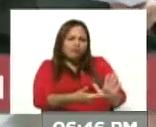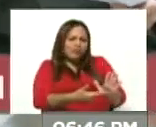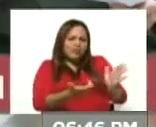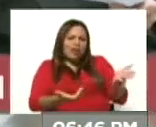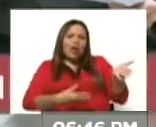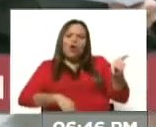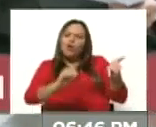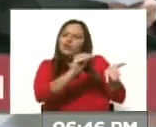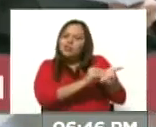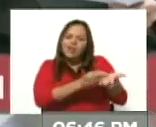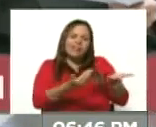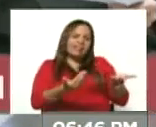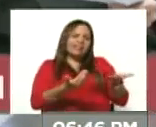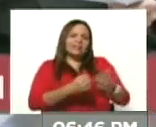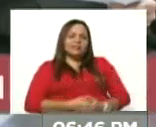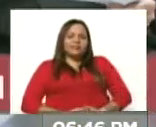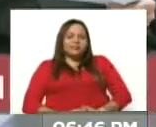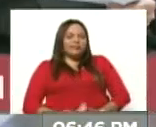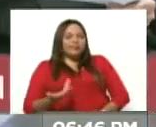el estado